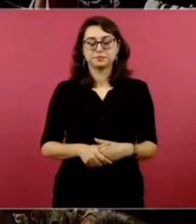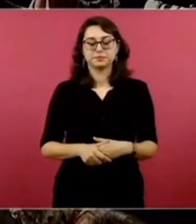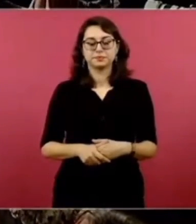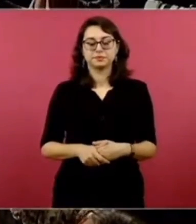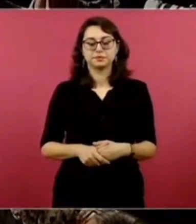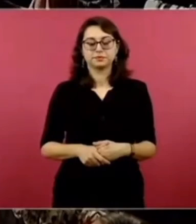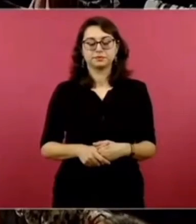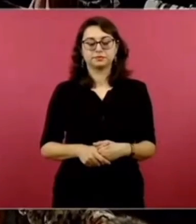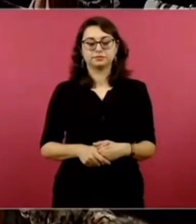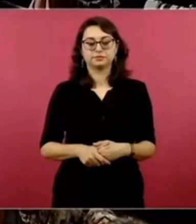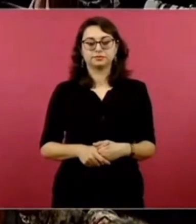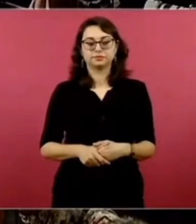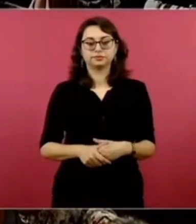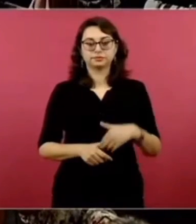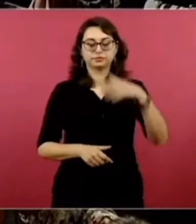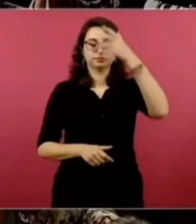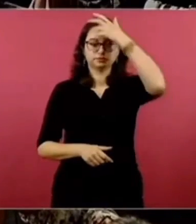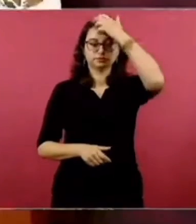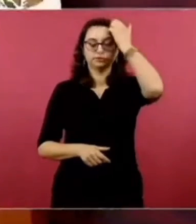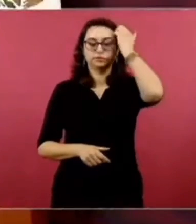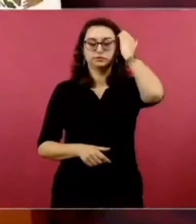desde que llegamos